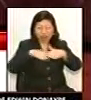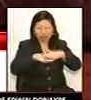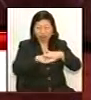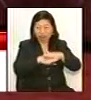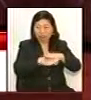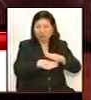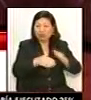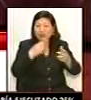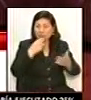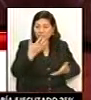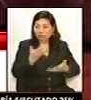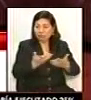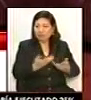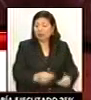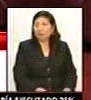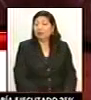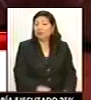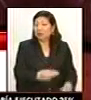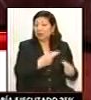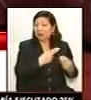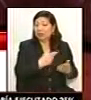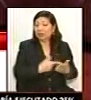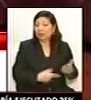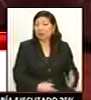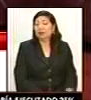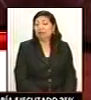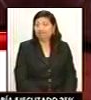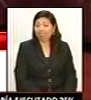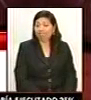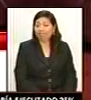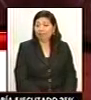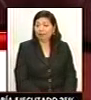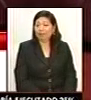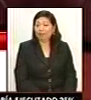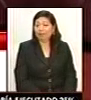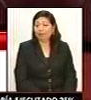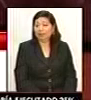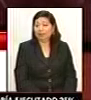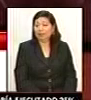haber funcionarios responsables